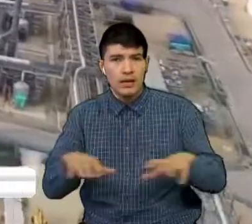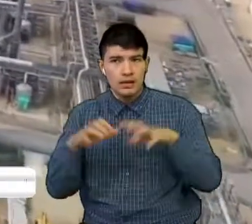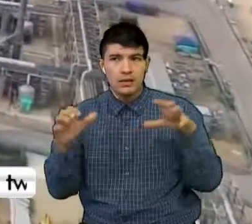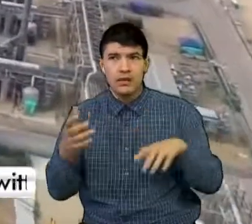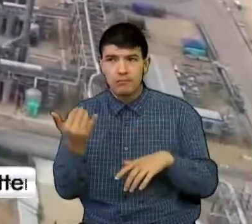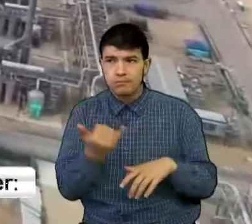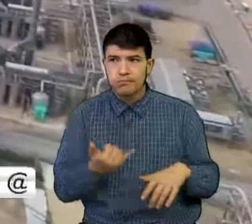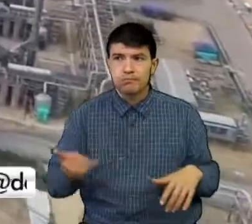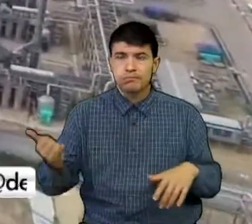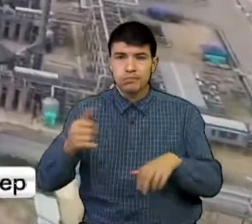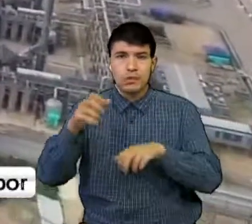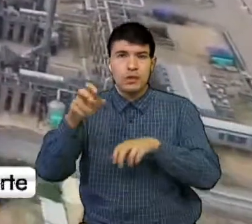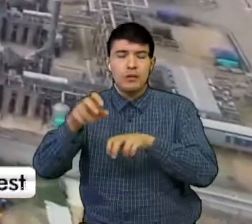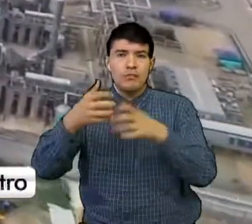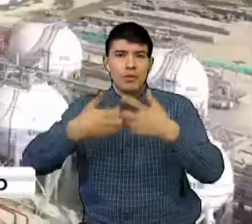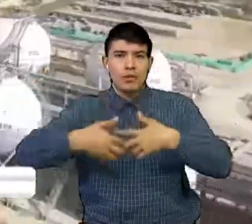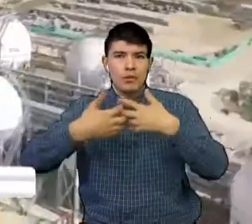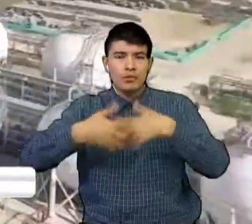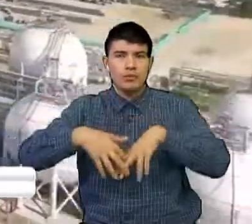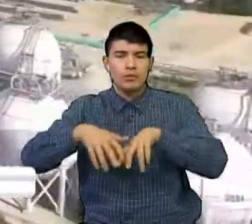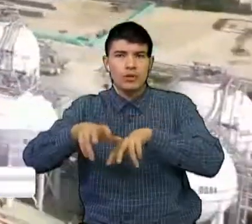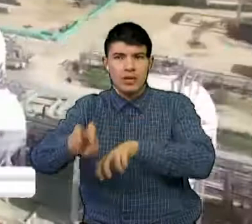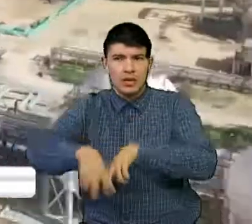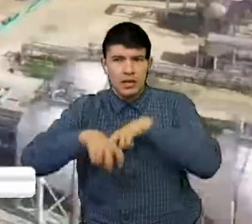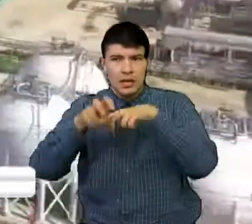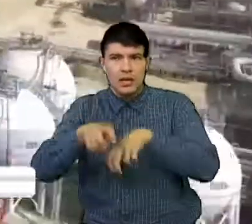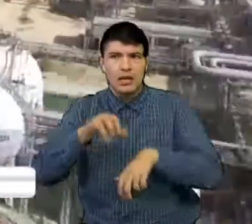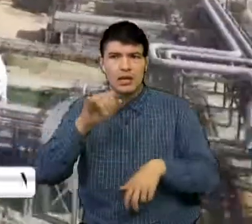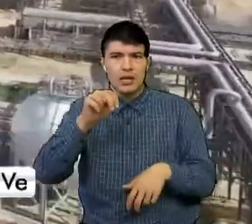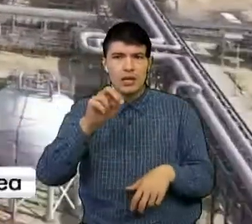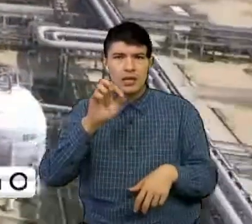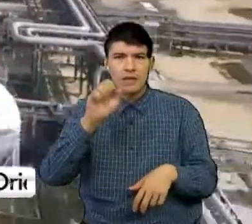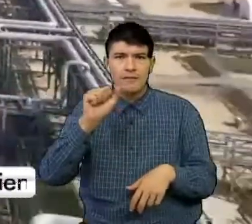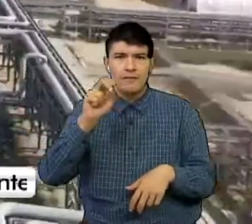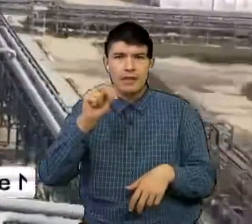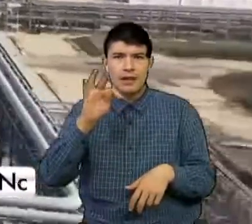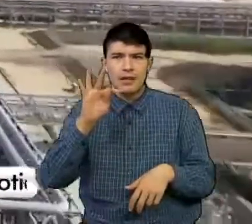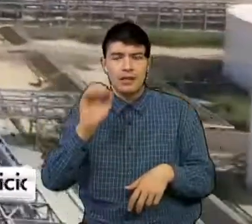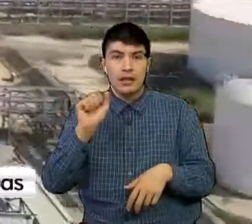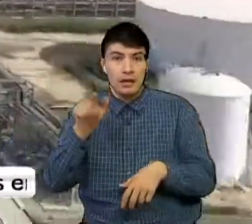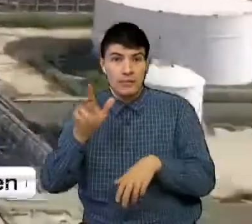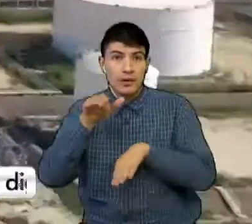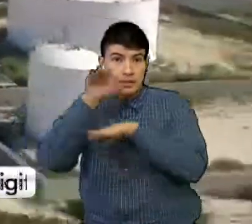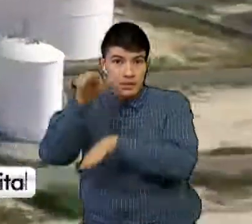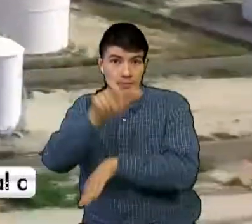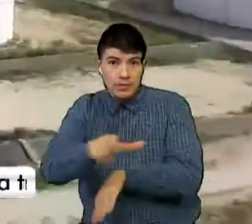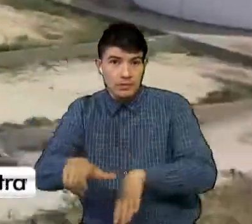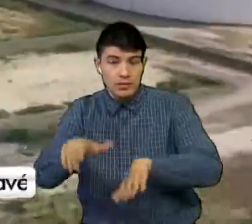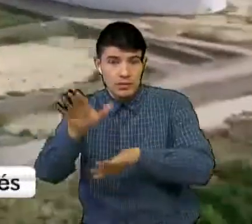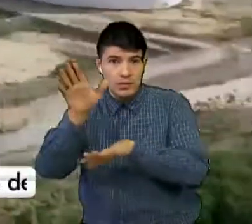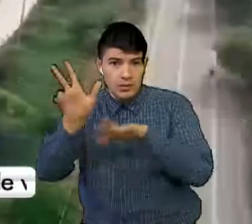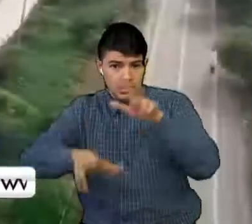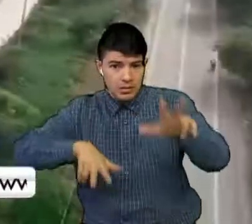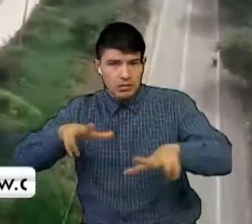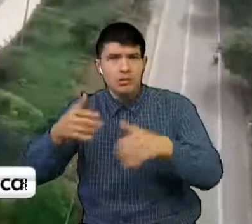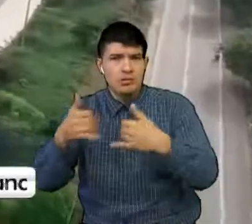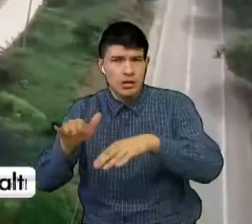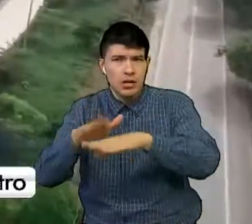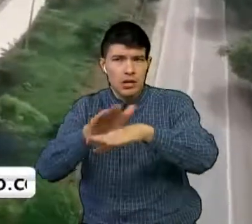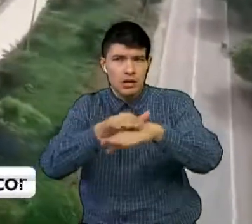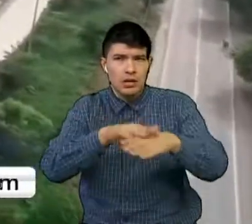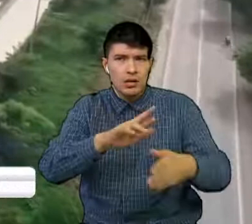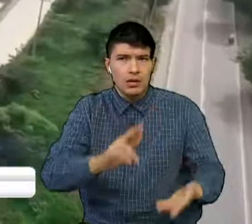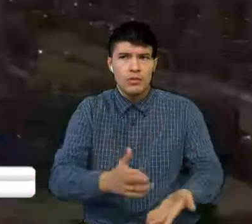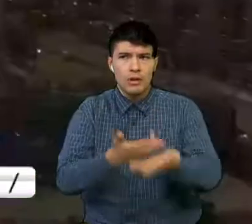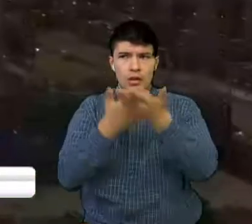pozos productores del campo La Cira Infanta. Representantes de Ecopetrol aseguraron que ya están recuperando los sectores que